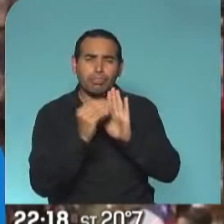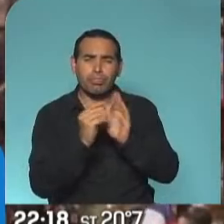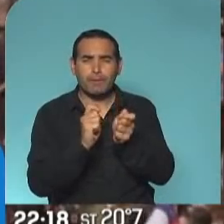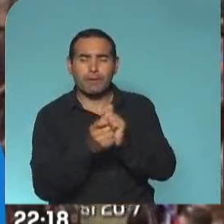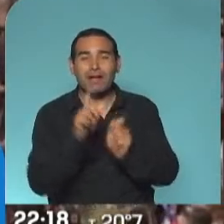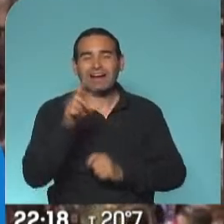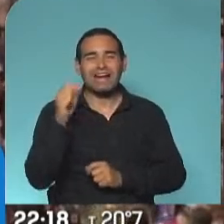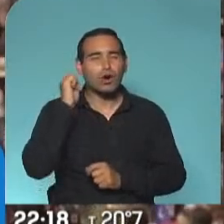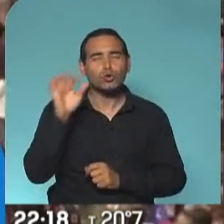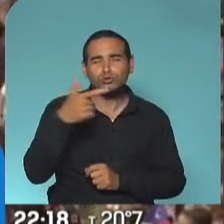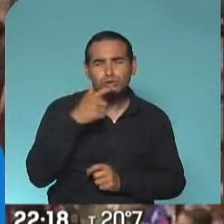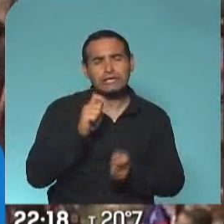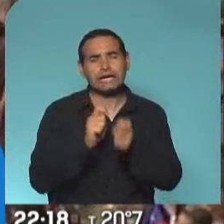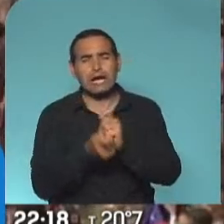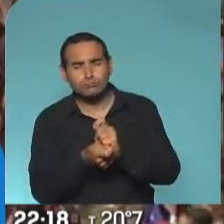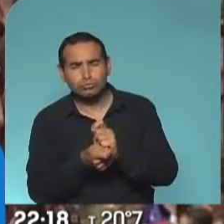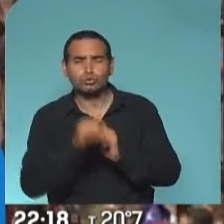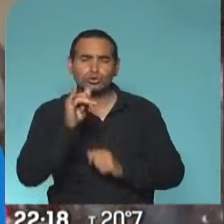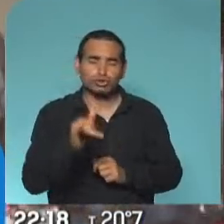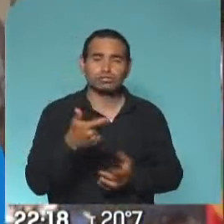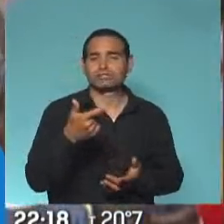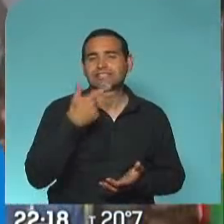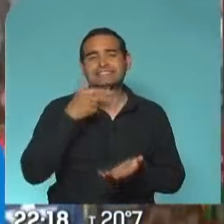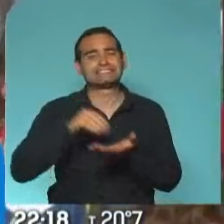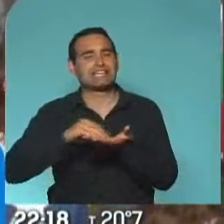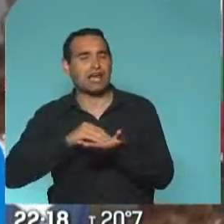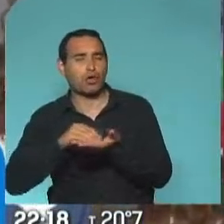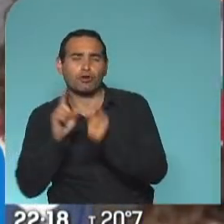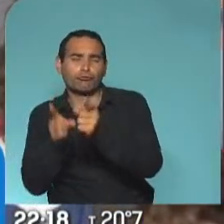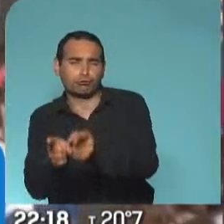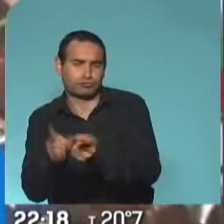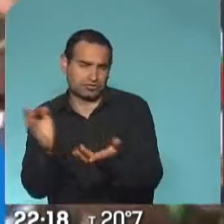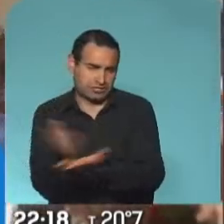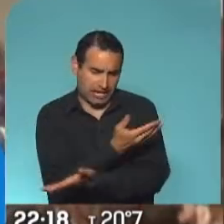su momento una serie de reformas, eliminó los senadores vitalicios,